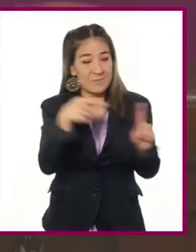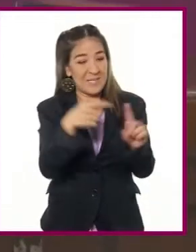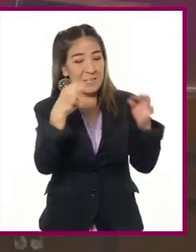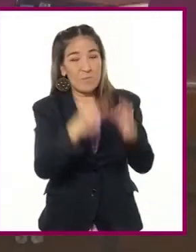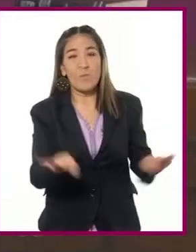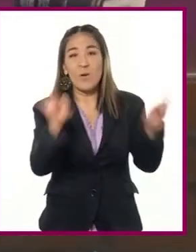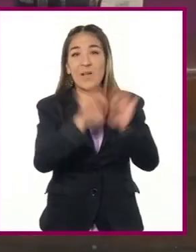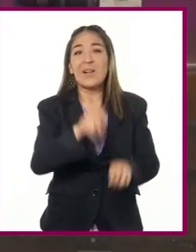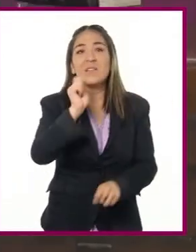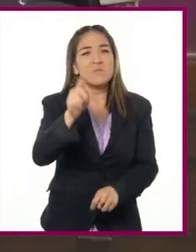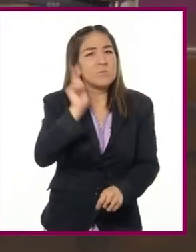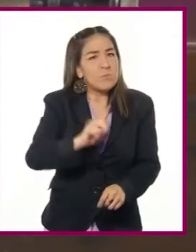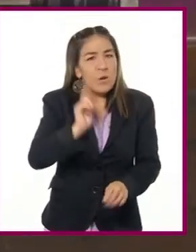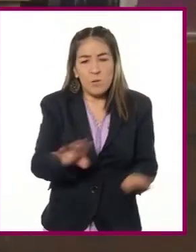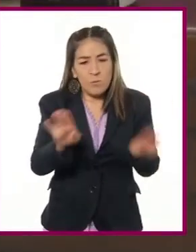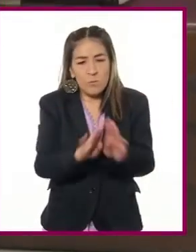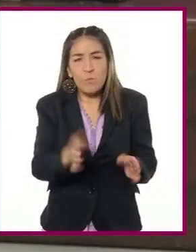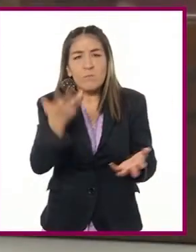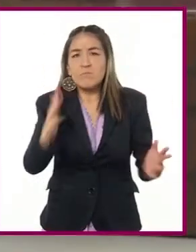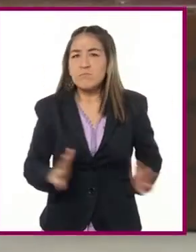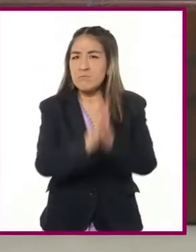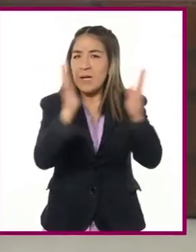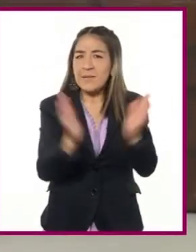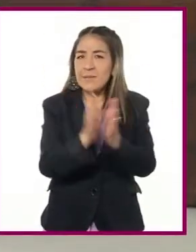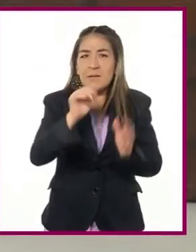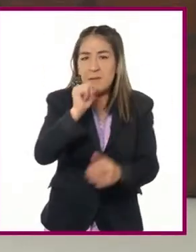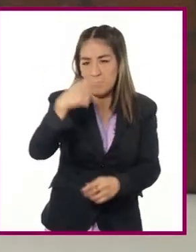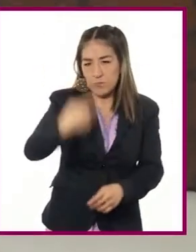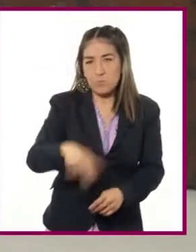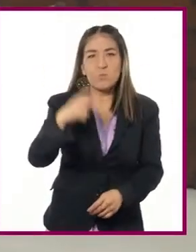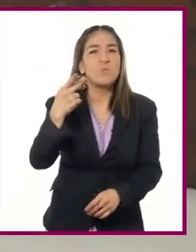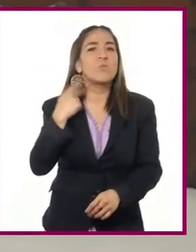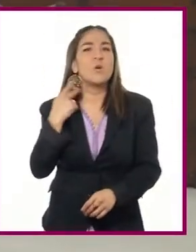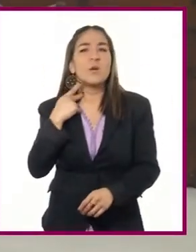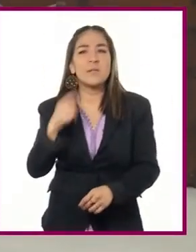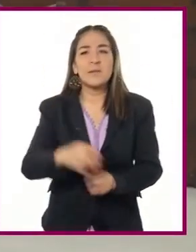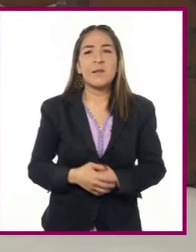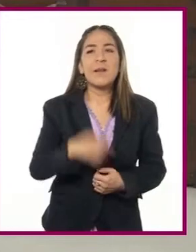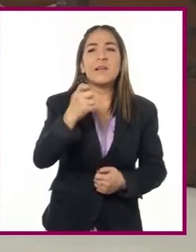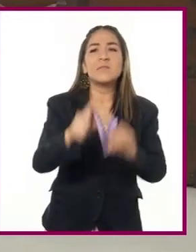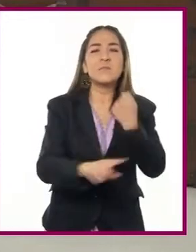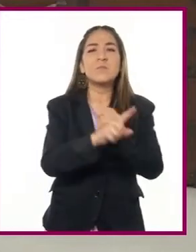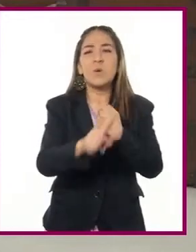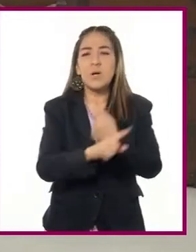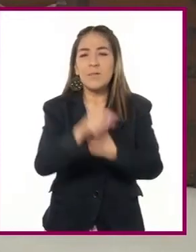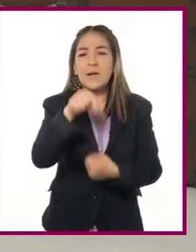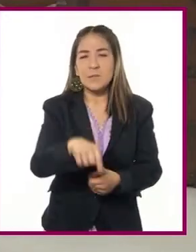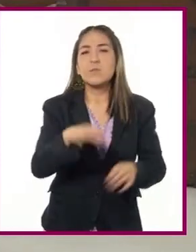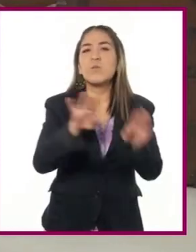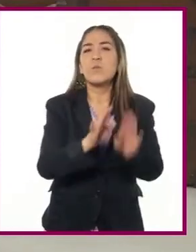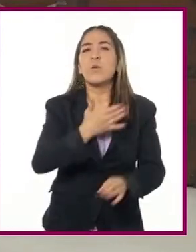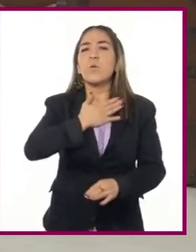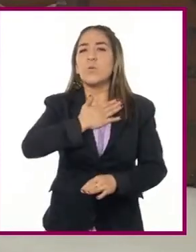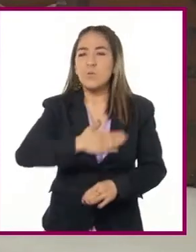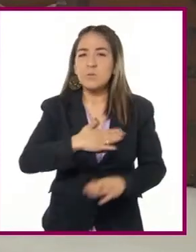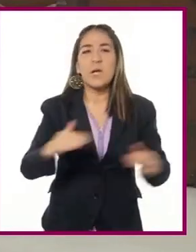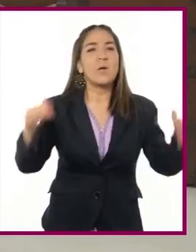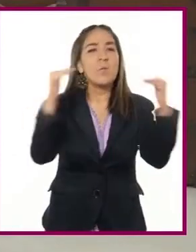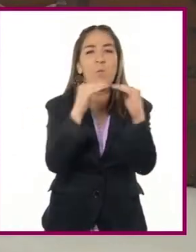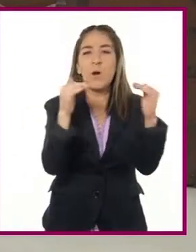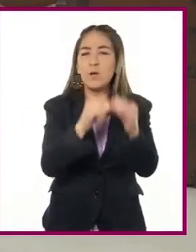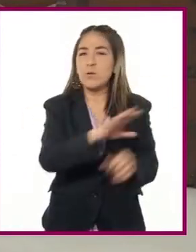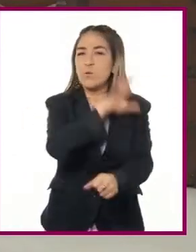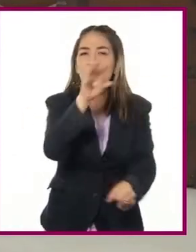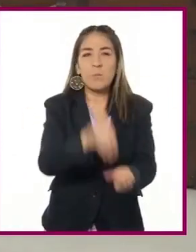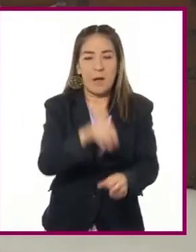que la mujer no participara en la política de su país, cuando es un principio general de justicia la igualdad completa ante